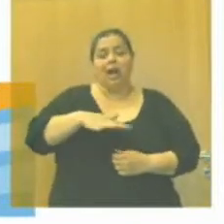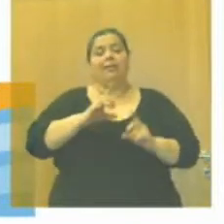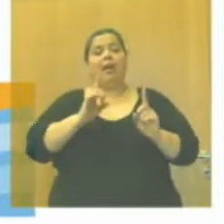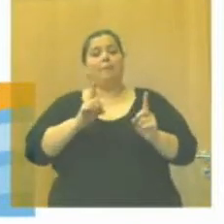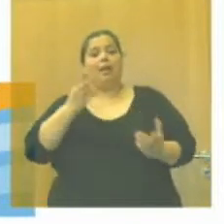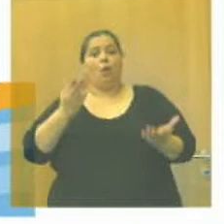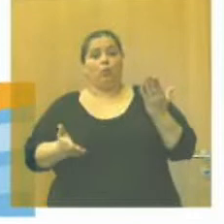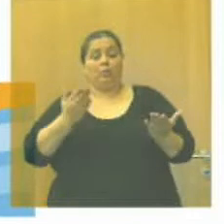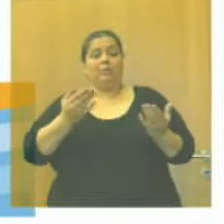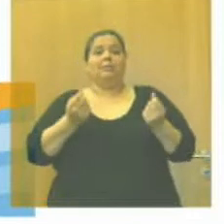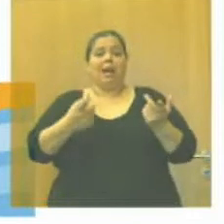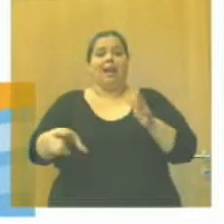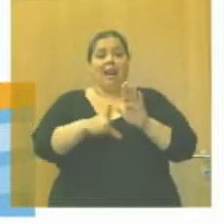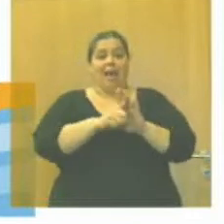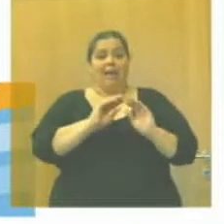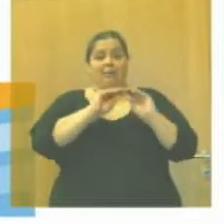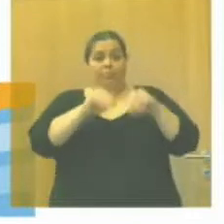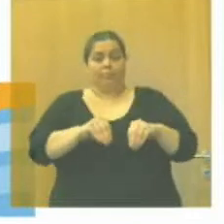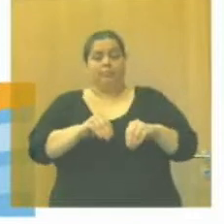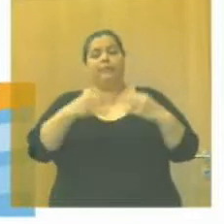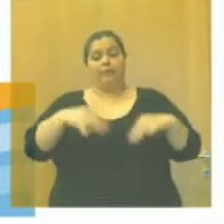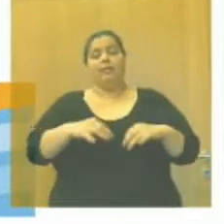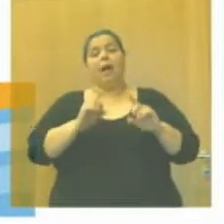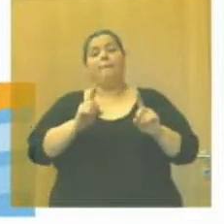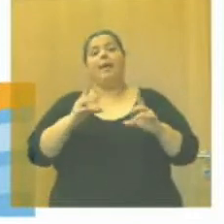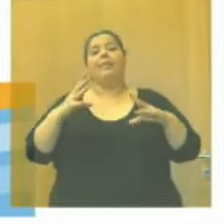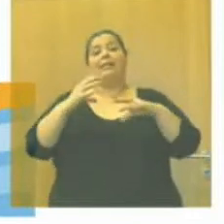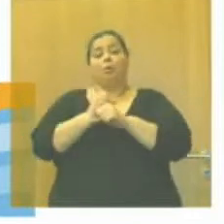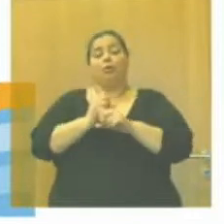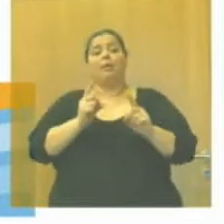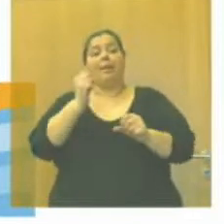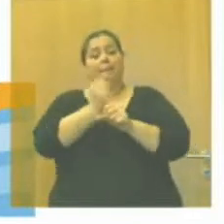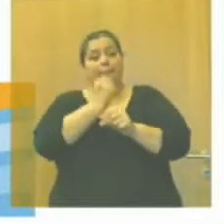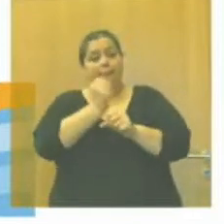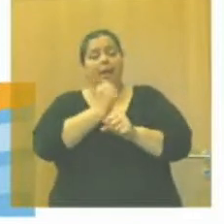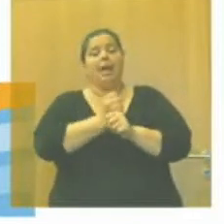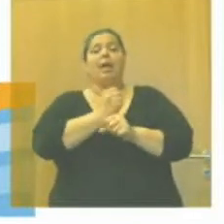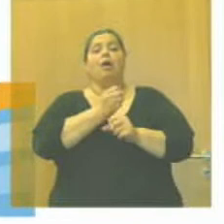y aplicación de la ley, el tema del transporte, el empleo,